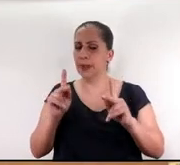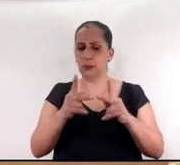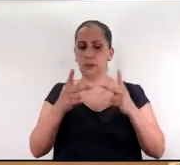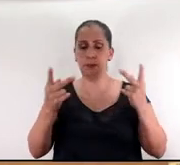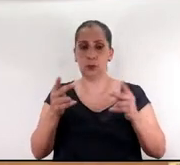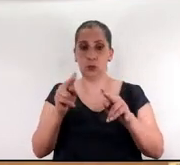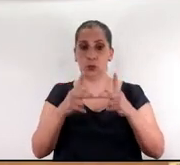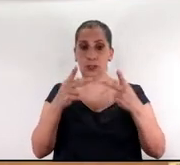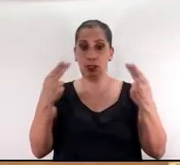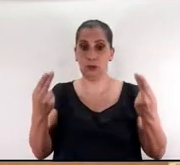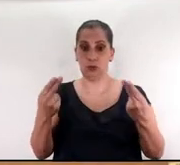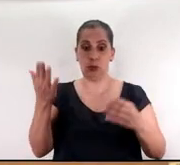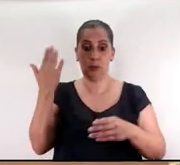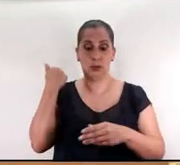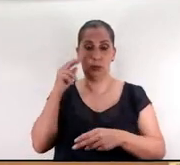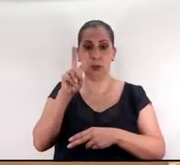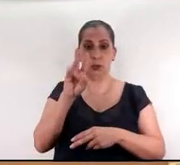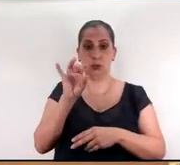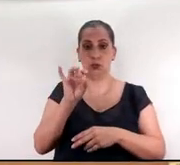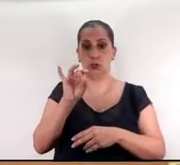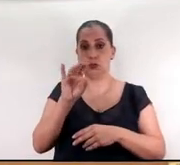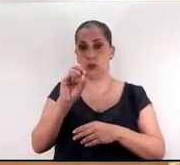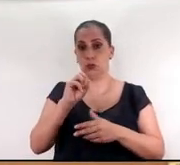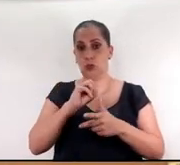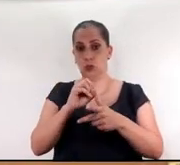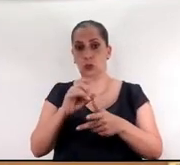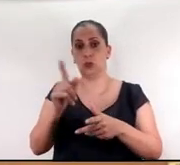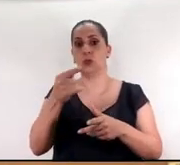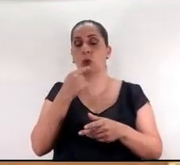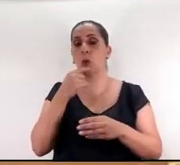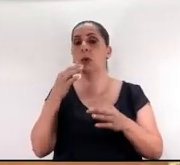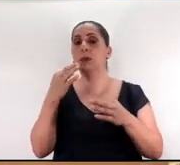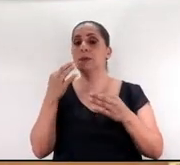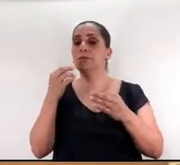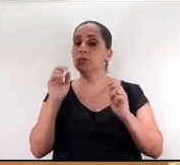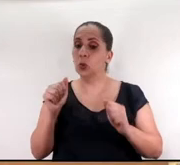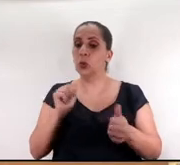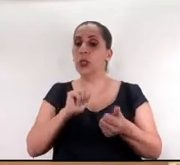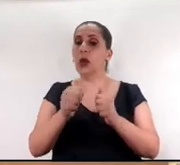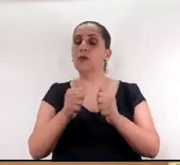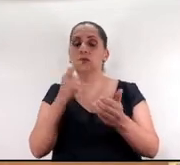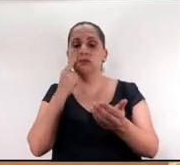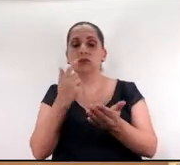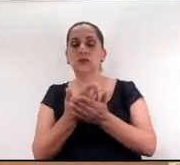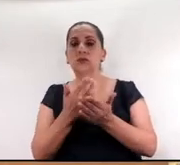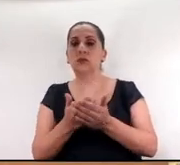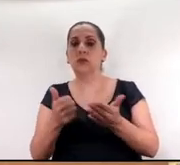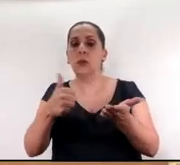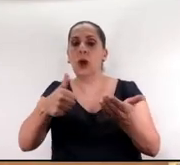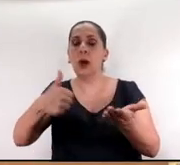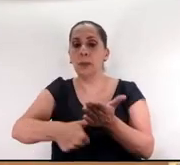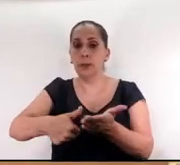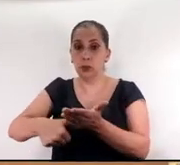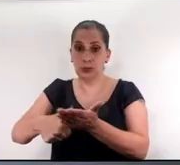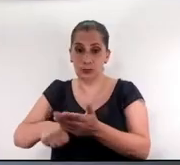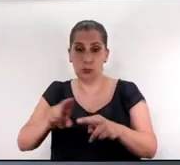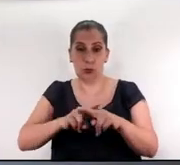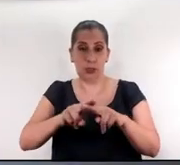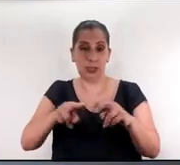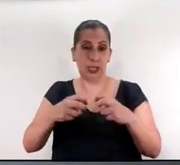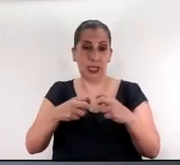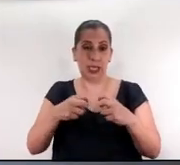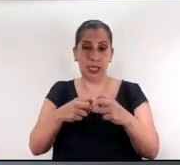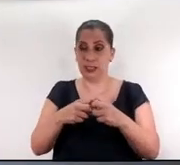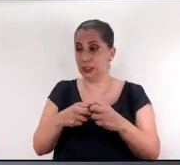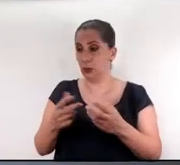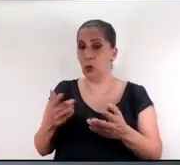pasado 28 de octubre, usted planteó la posibilidad de someter al referéndum la construcción del tren eléctrico. Yo no tengo problema,